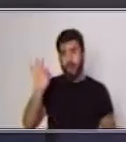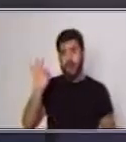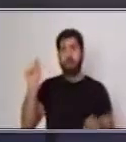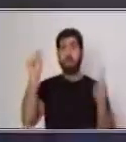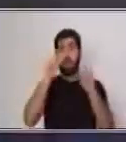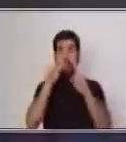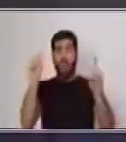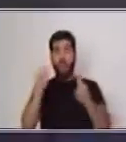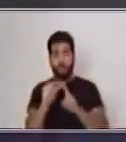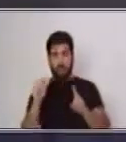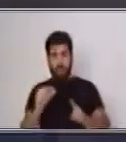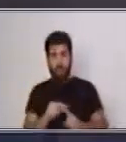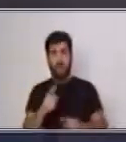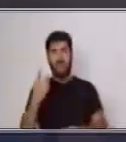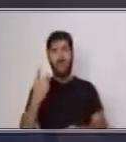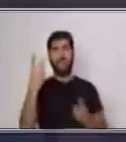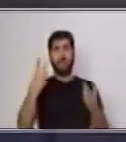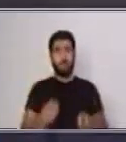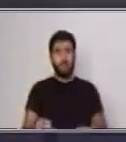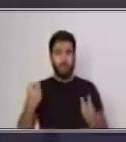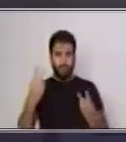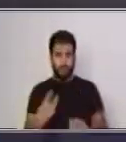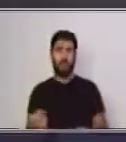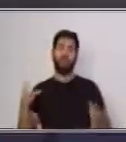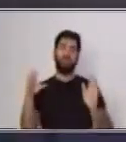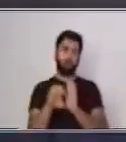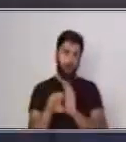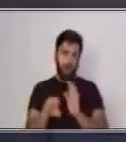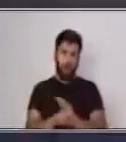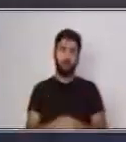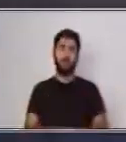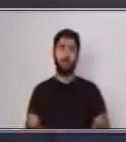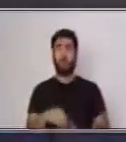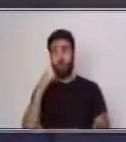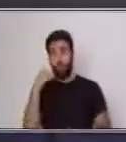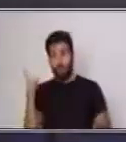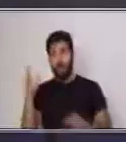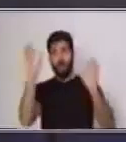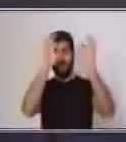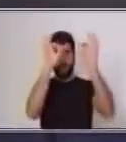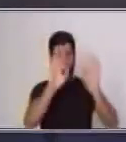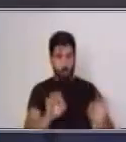frecuencia. En este caso serían, por ejemplo, formas,